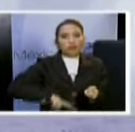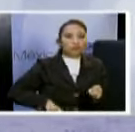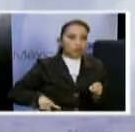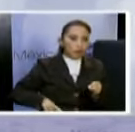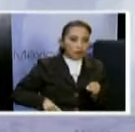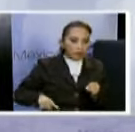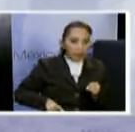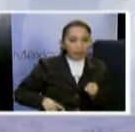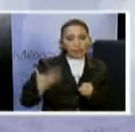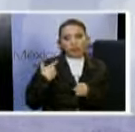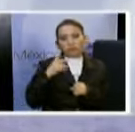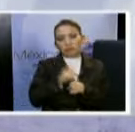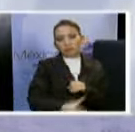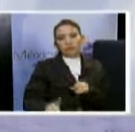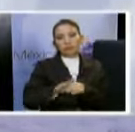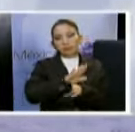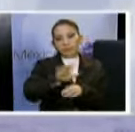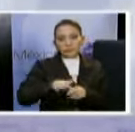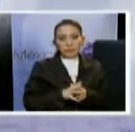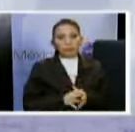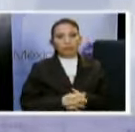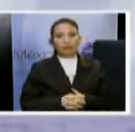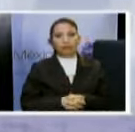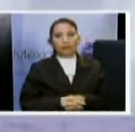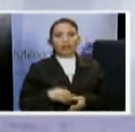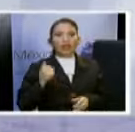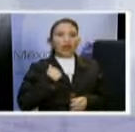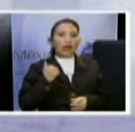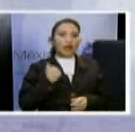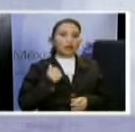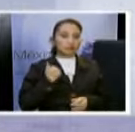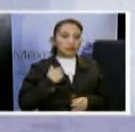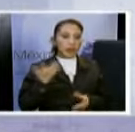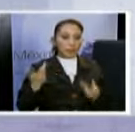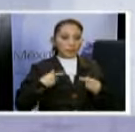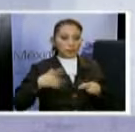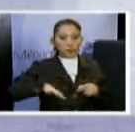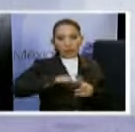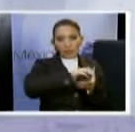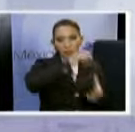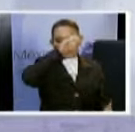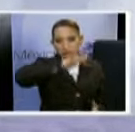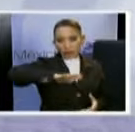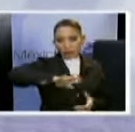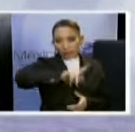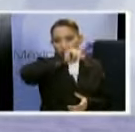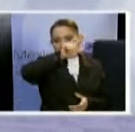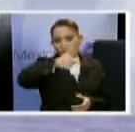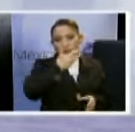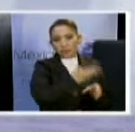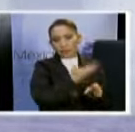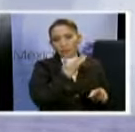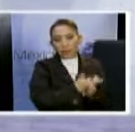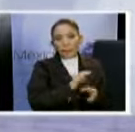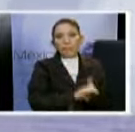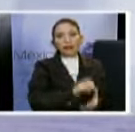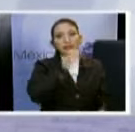gobiernos provinciales. En Canadá reside la población de mexicanos más grande después de Estados Unidos.